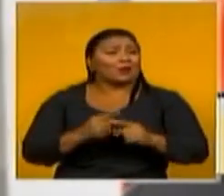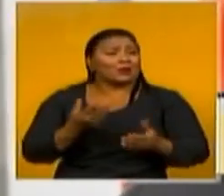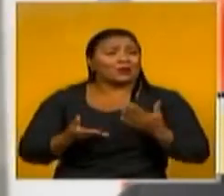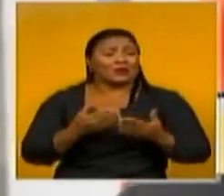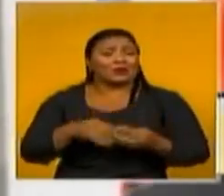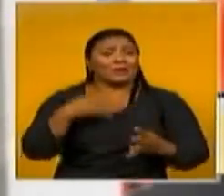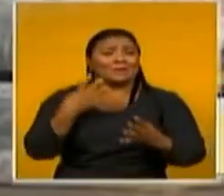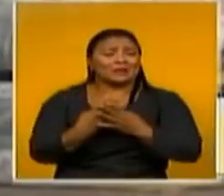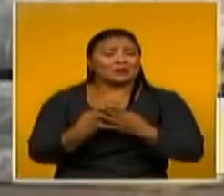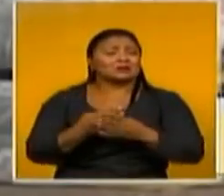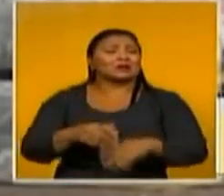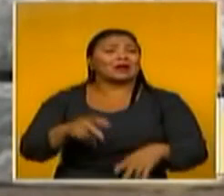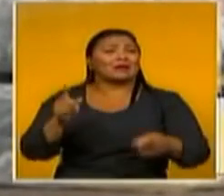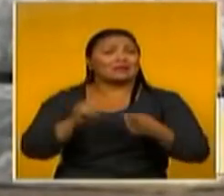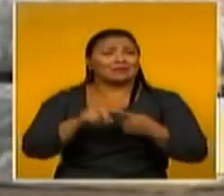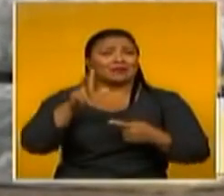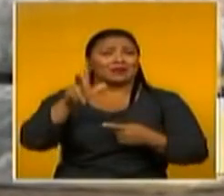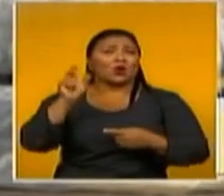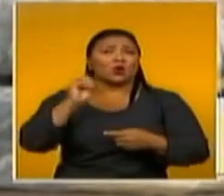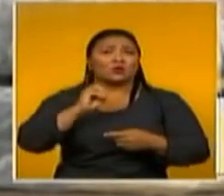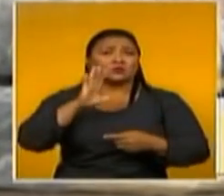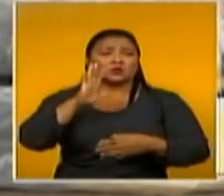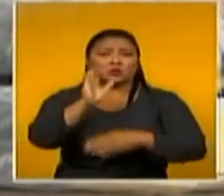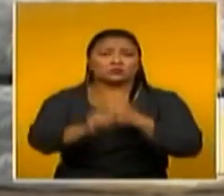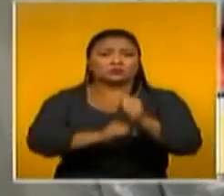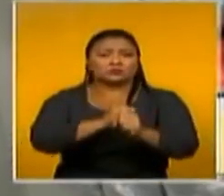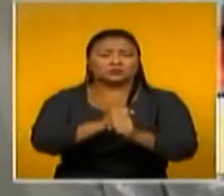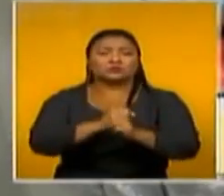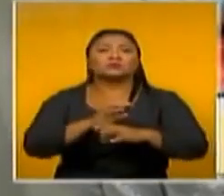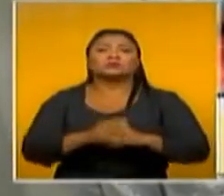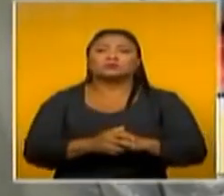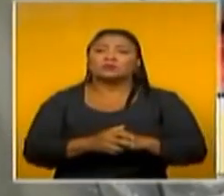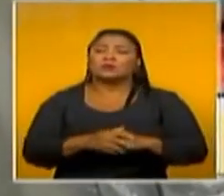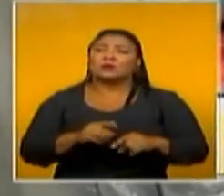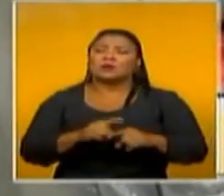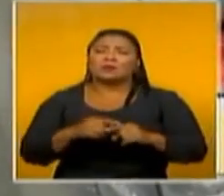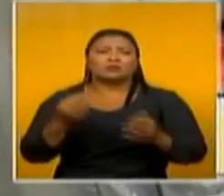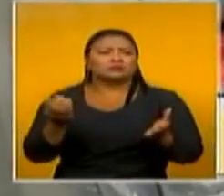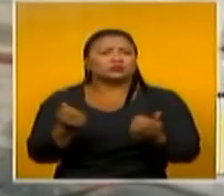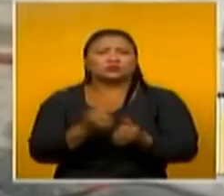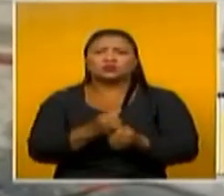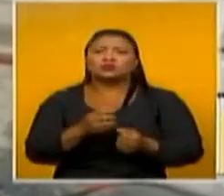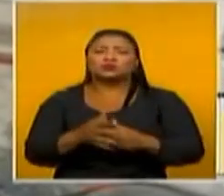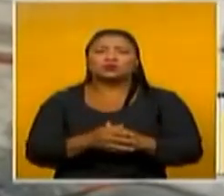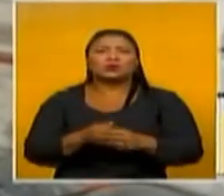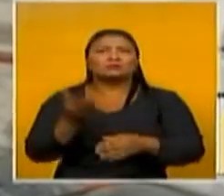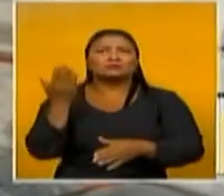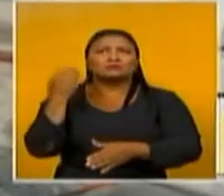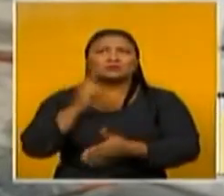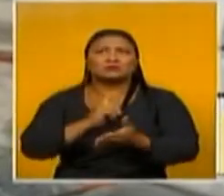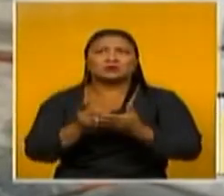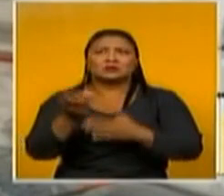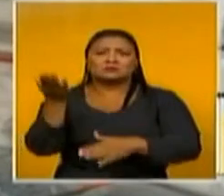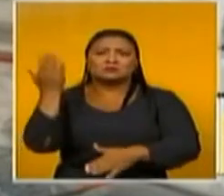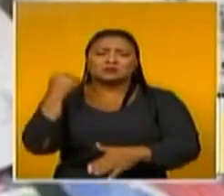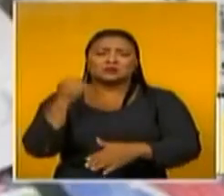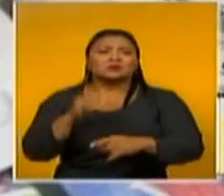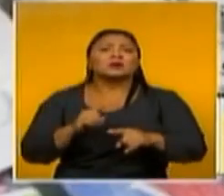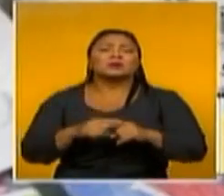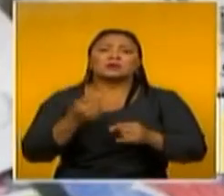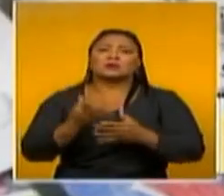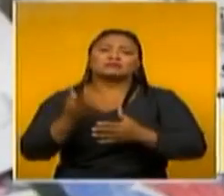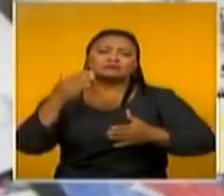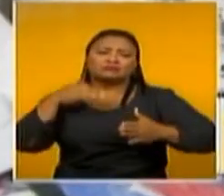entre 3 y 5 años. Este caso de defraudación guarda relación con el que la SENAE denunció la semana pasada, en el cual se pretendía